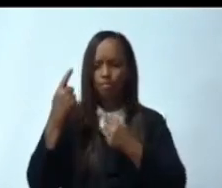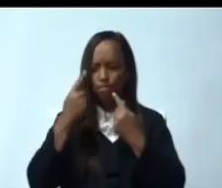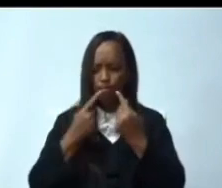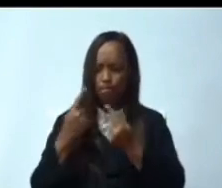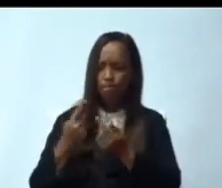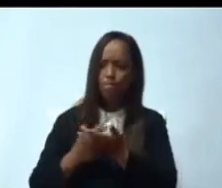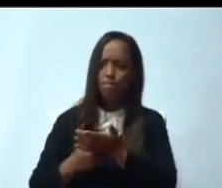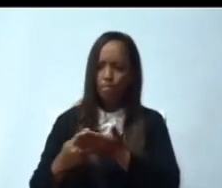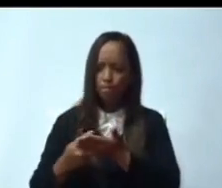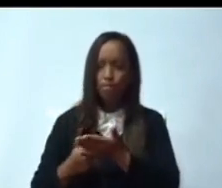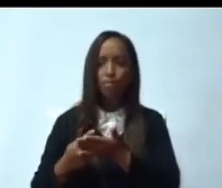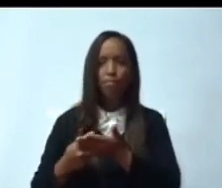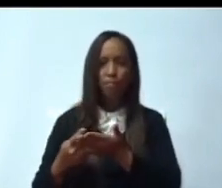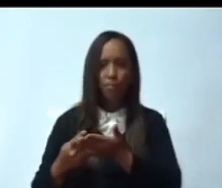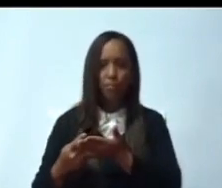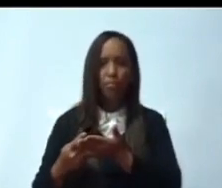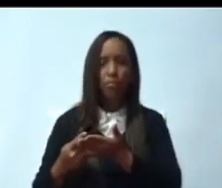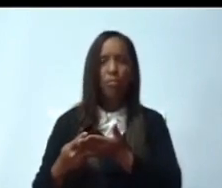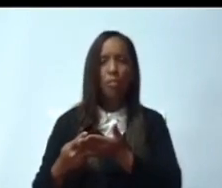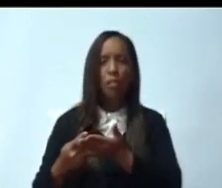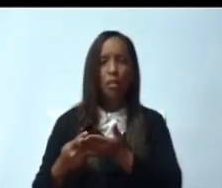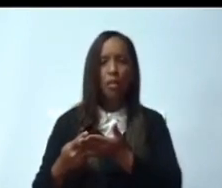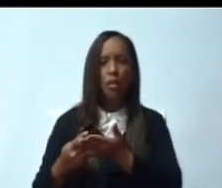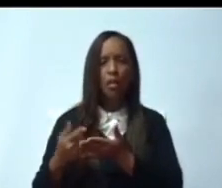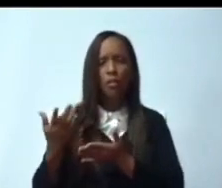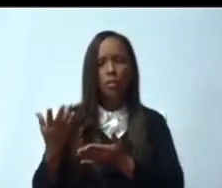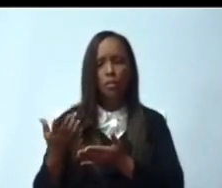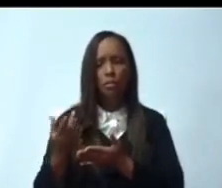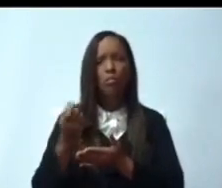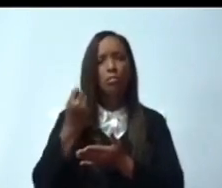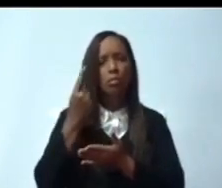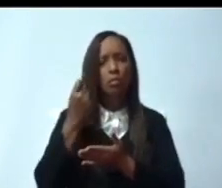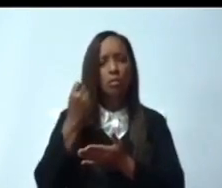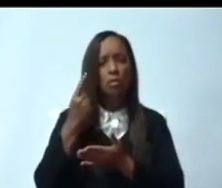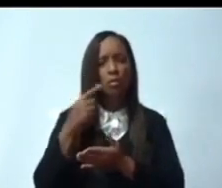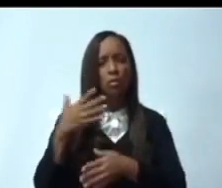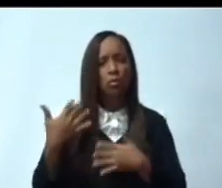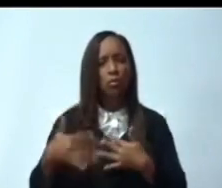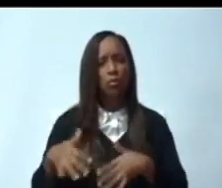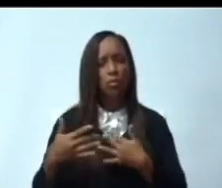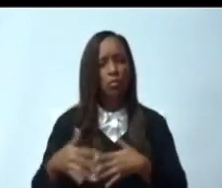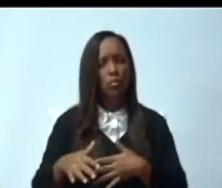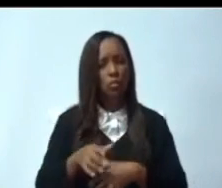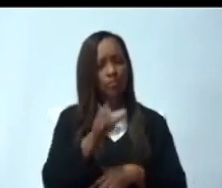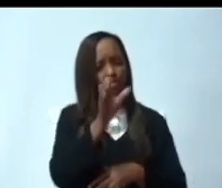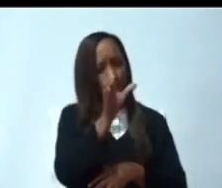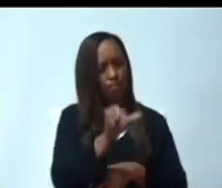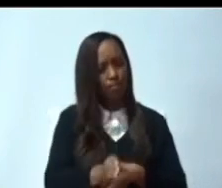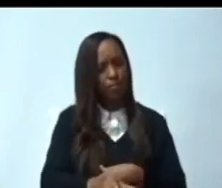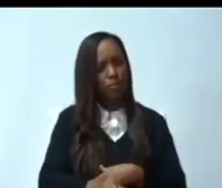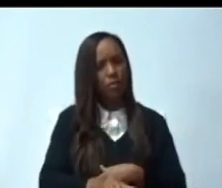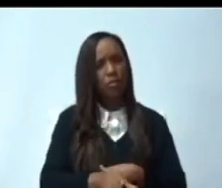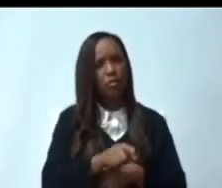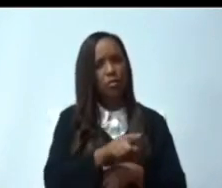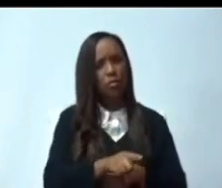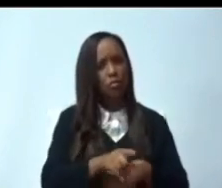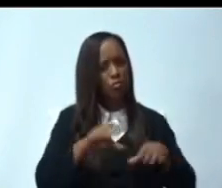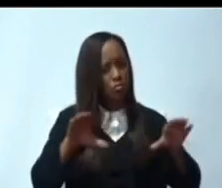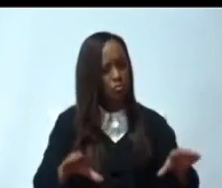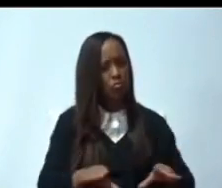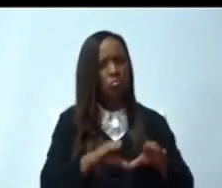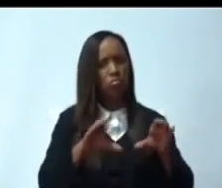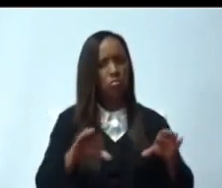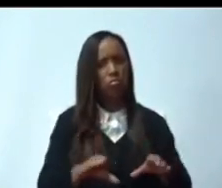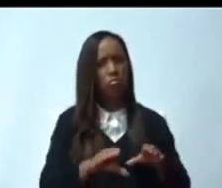las cualidades de este ser humano extraordinario que ha aportado bastante a la